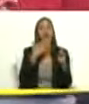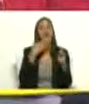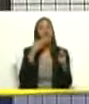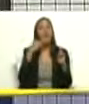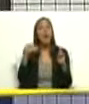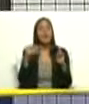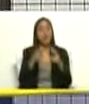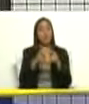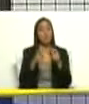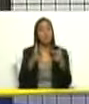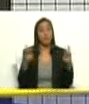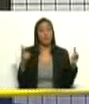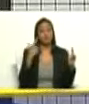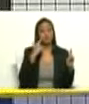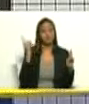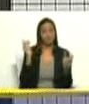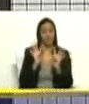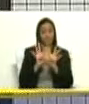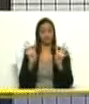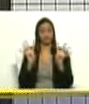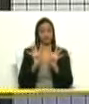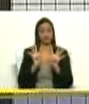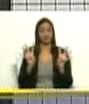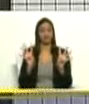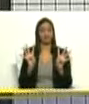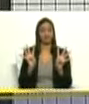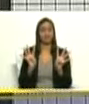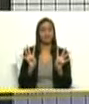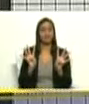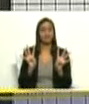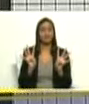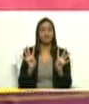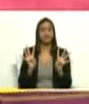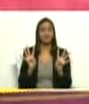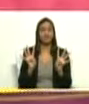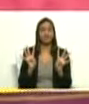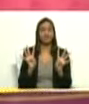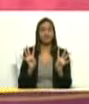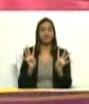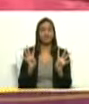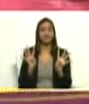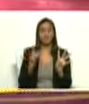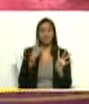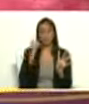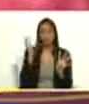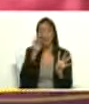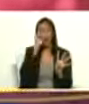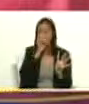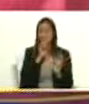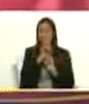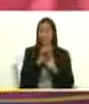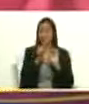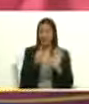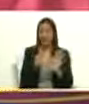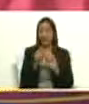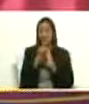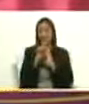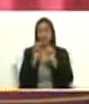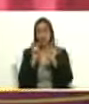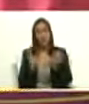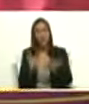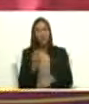pie estos muchachos que tienen 16 y 18 años 20 24